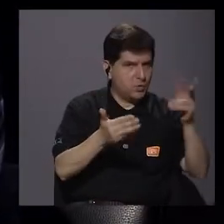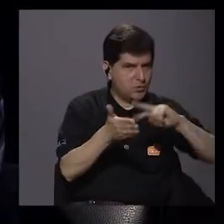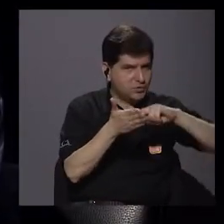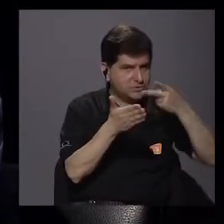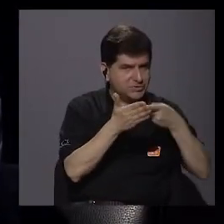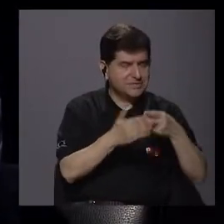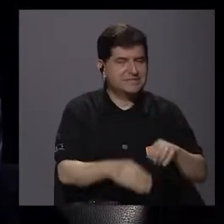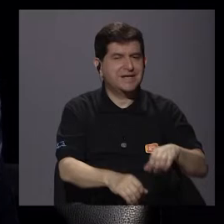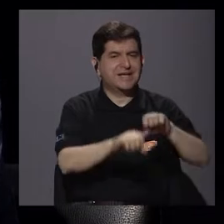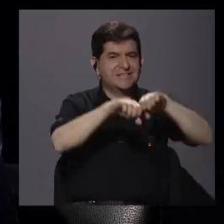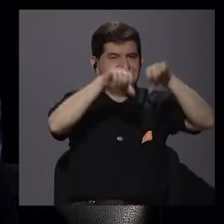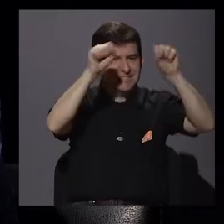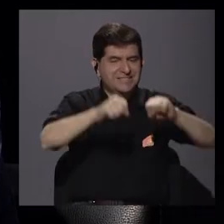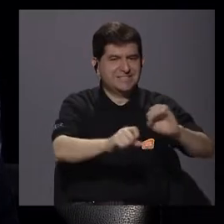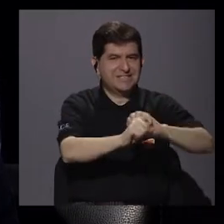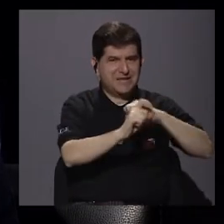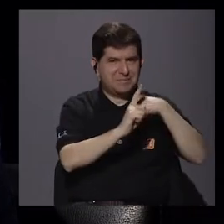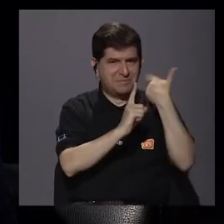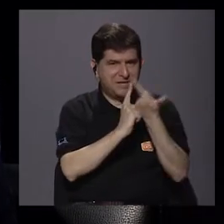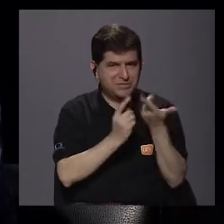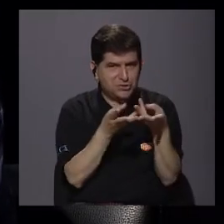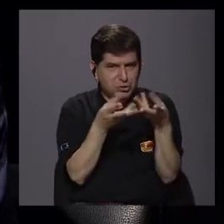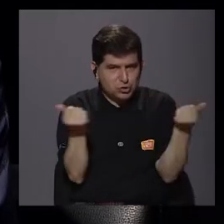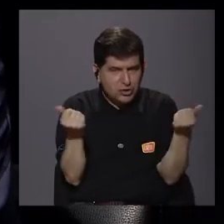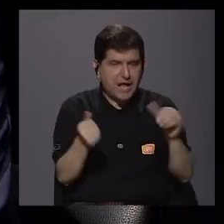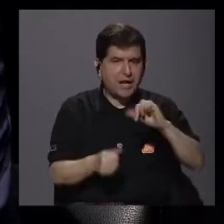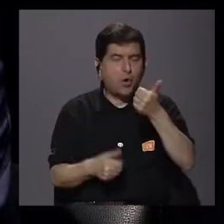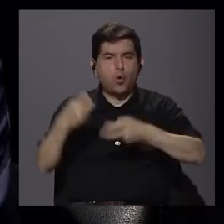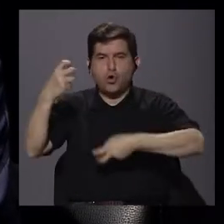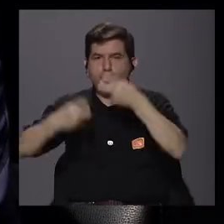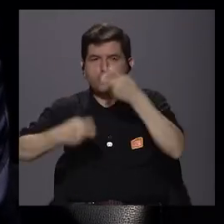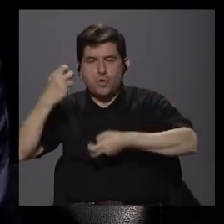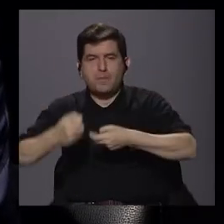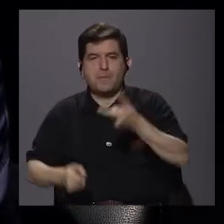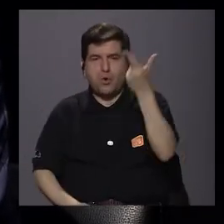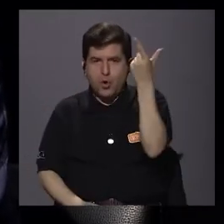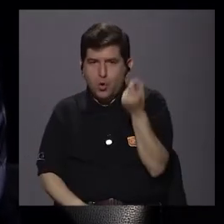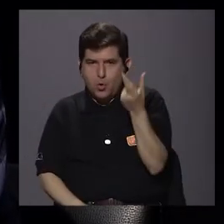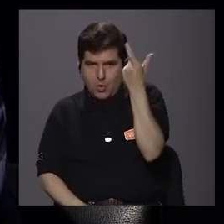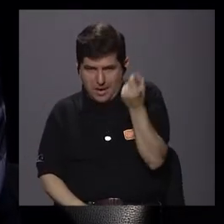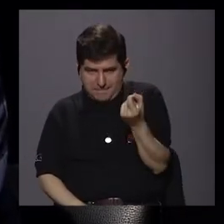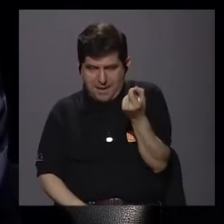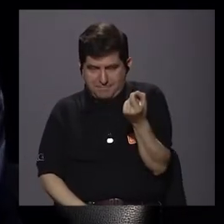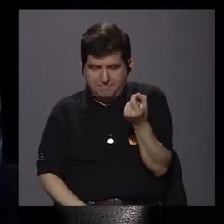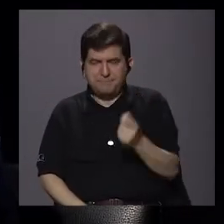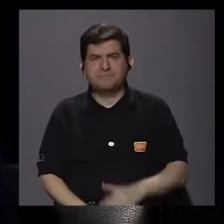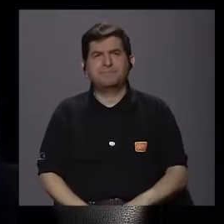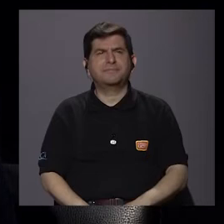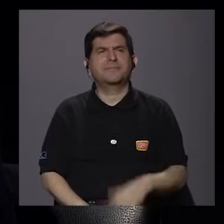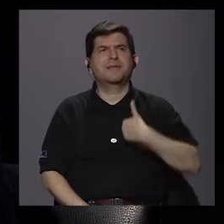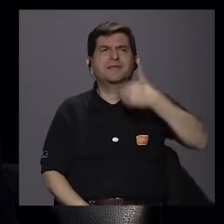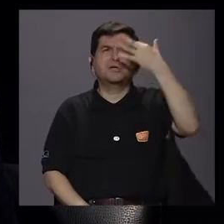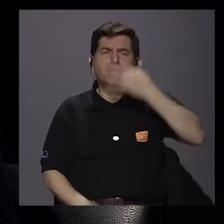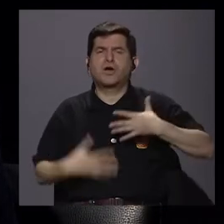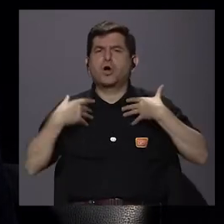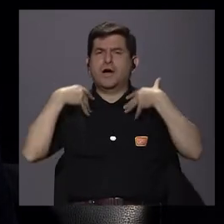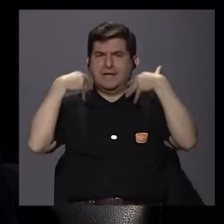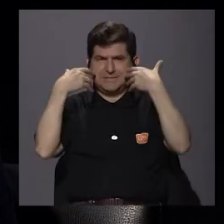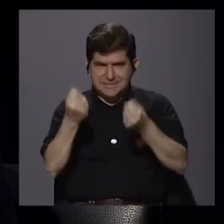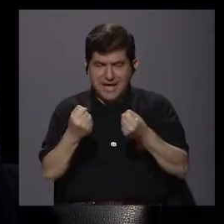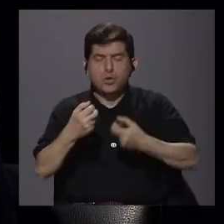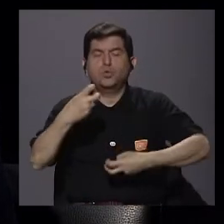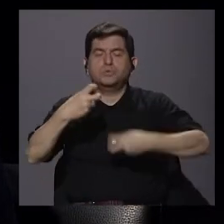el sistema social total desmantelado y otro cosas el problema de las pensiones yo creo que en salud